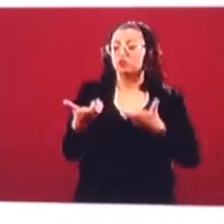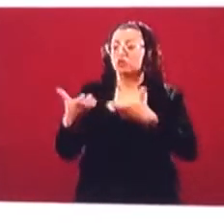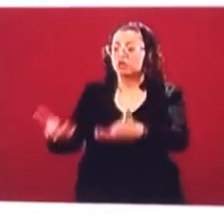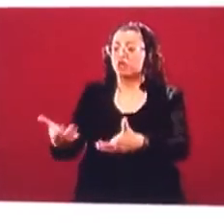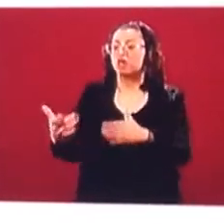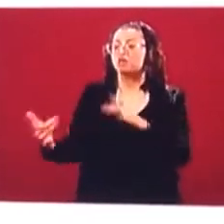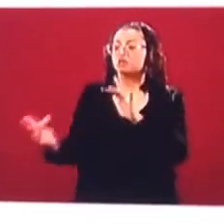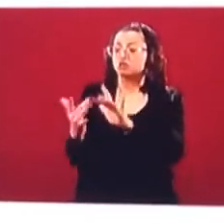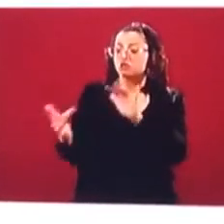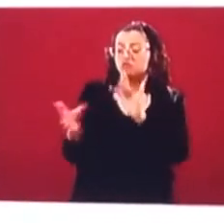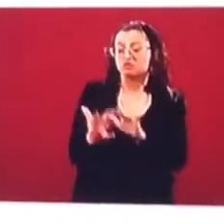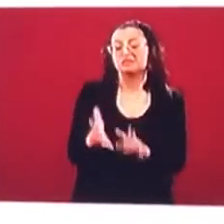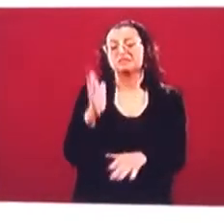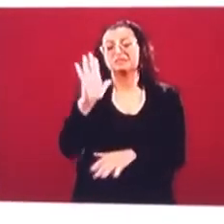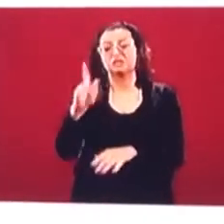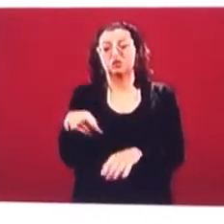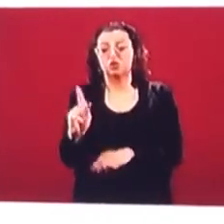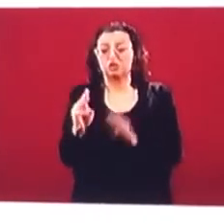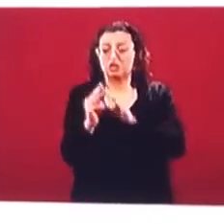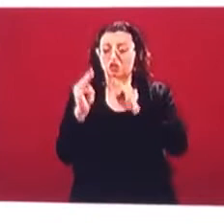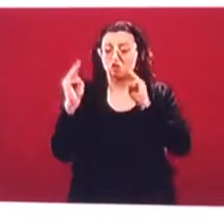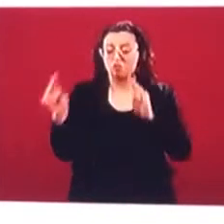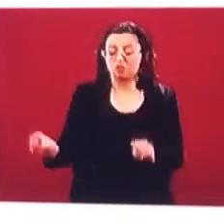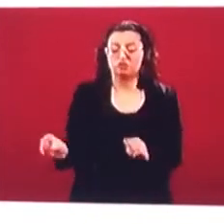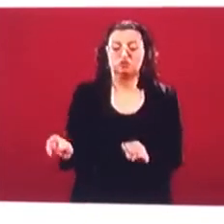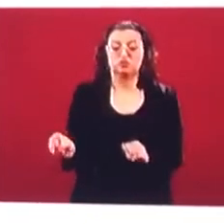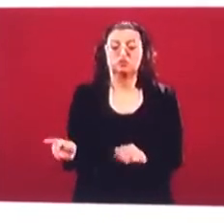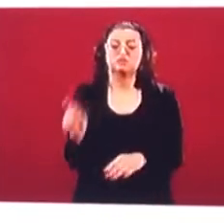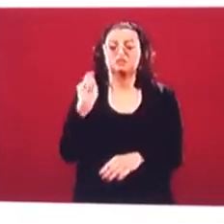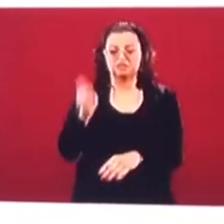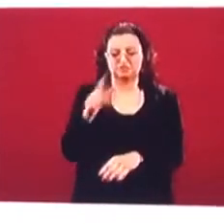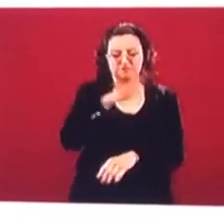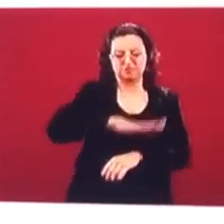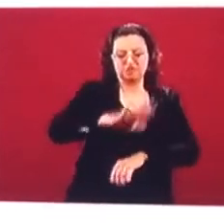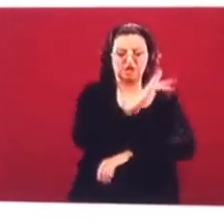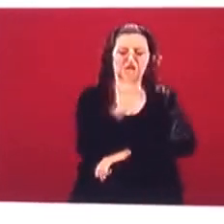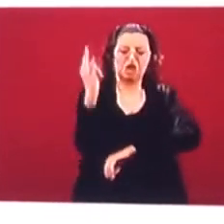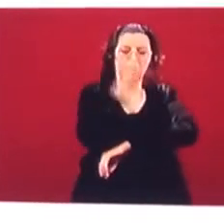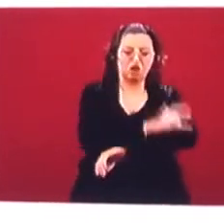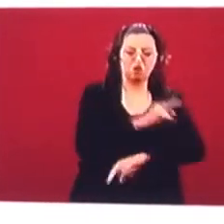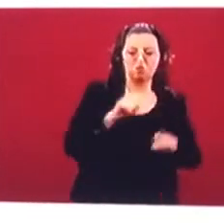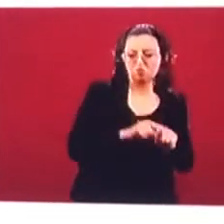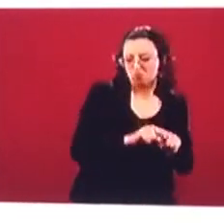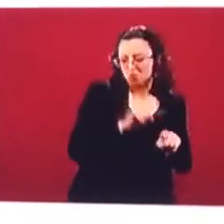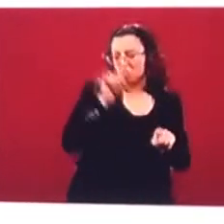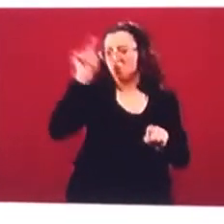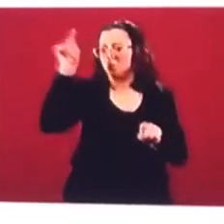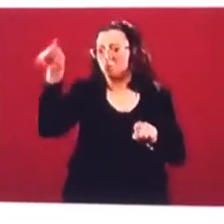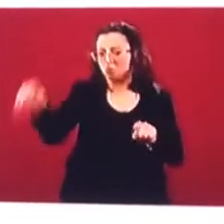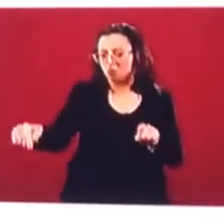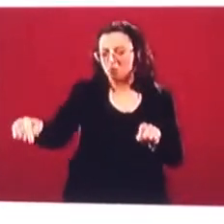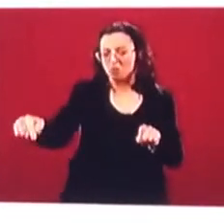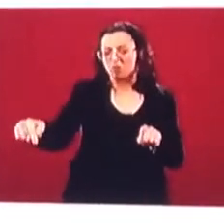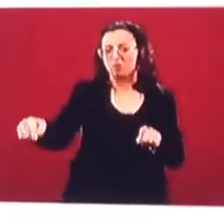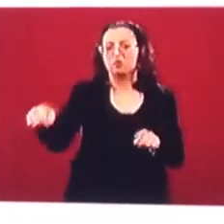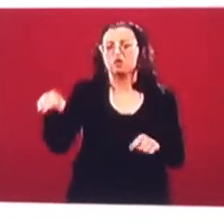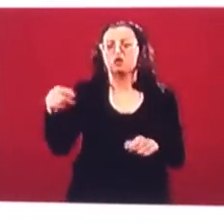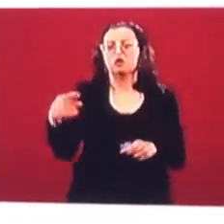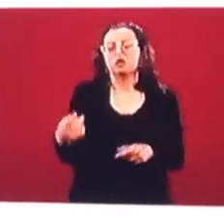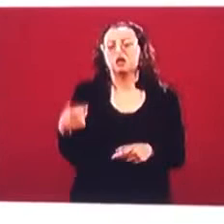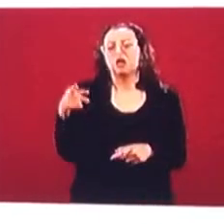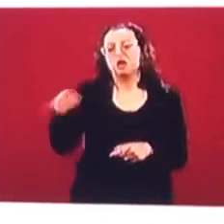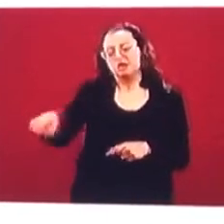y medio, no sé cuánto tiempo sea que estemos prácticamente aislados dentro de casa, bueno, lo voy a dedicar mejor a